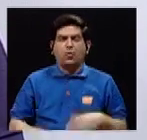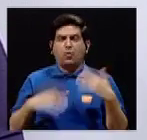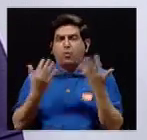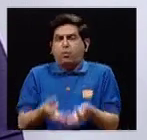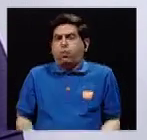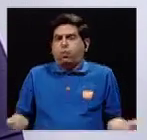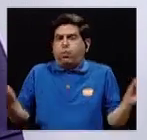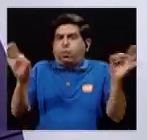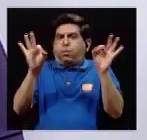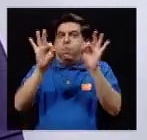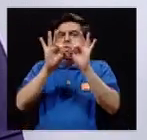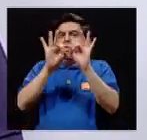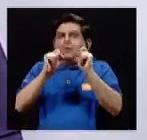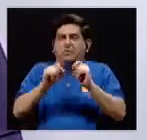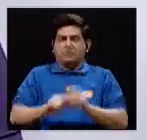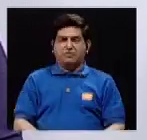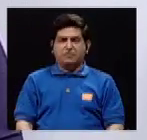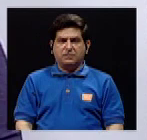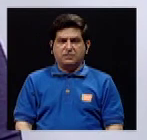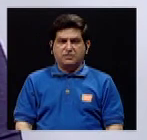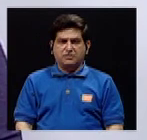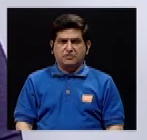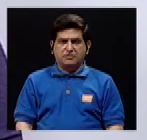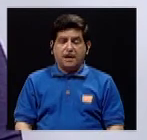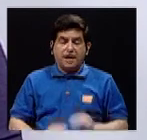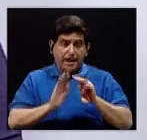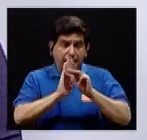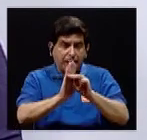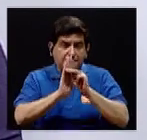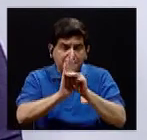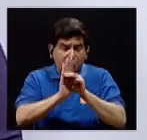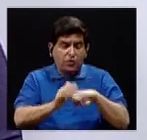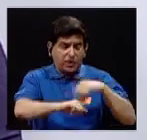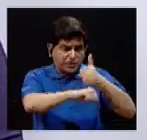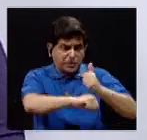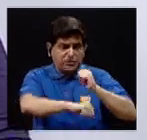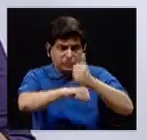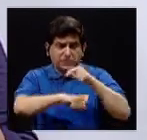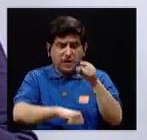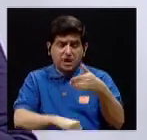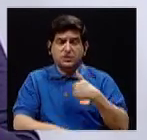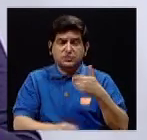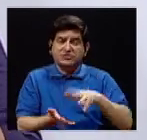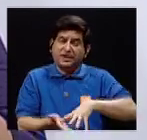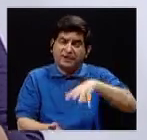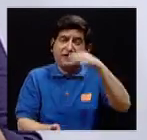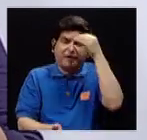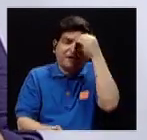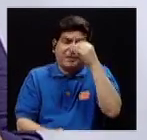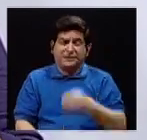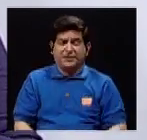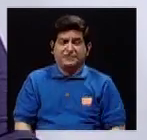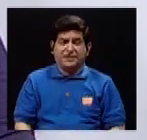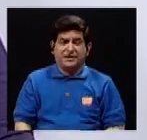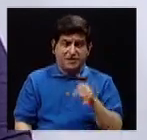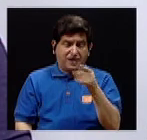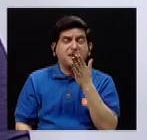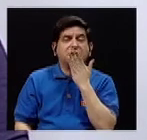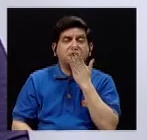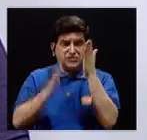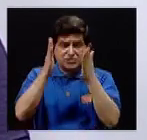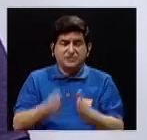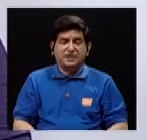importantísima y que eh digamos dentro de los modelos que se crean Ellos tienen que aprender de ellos como